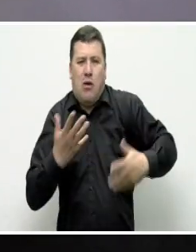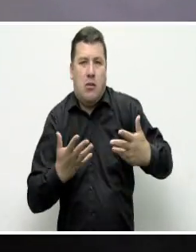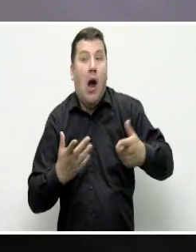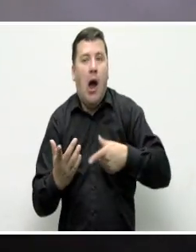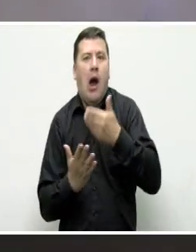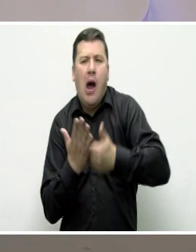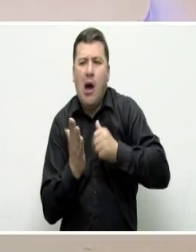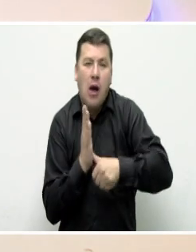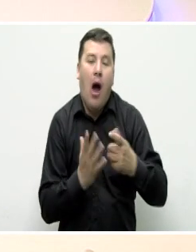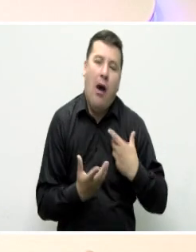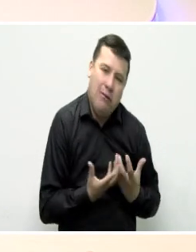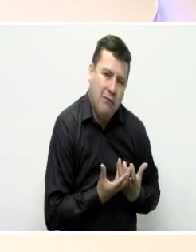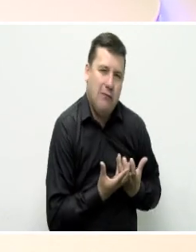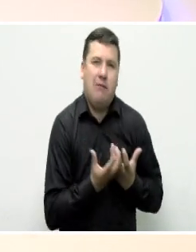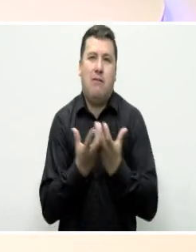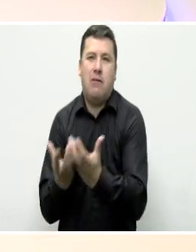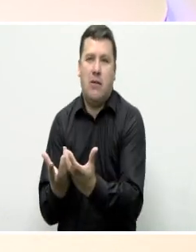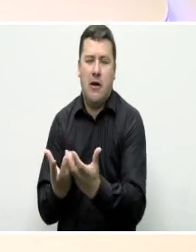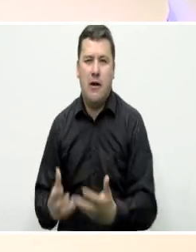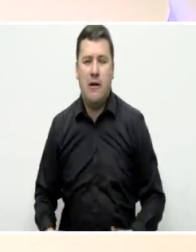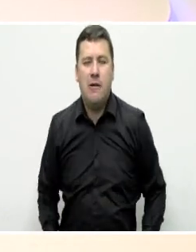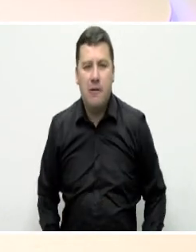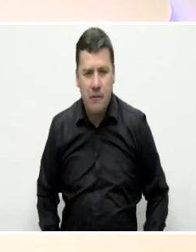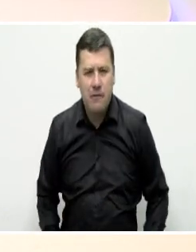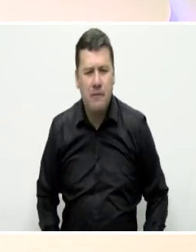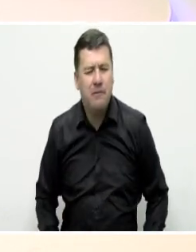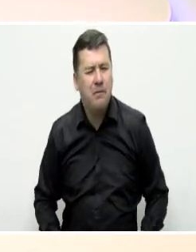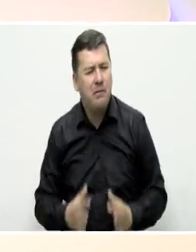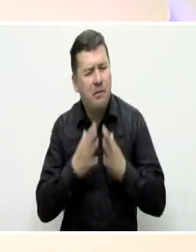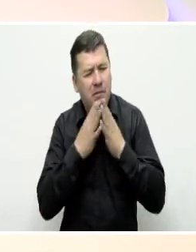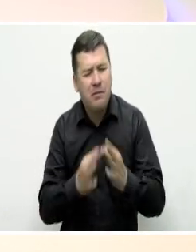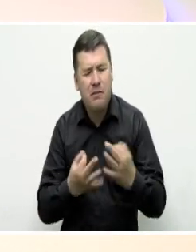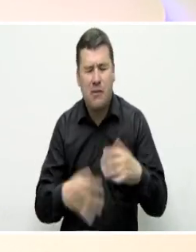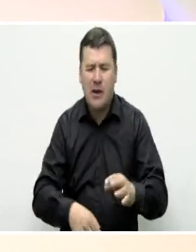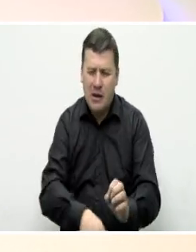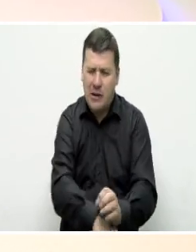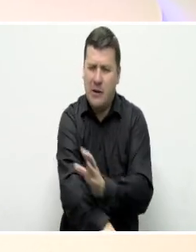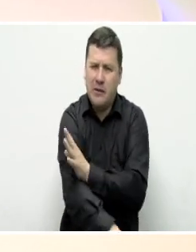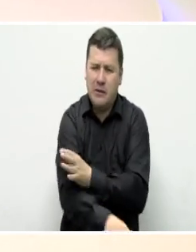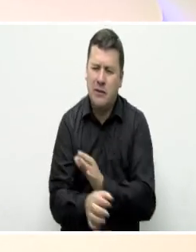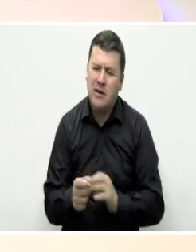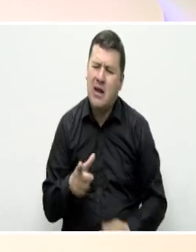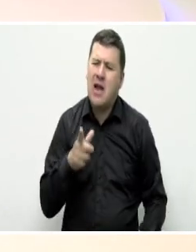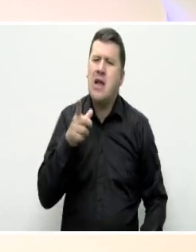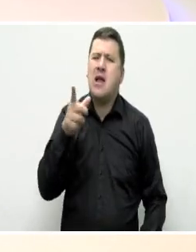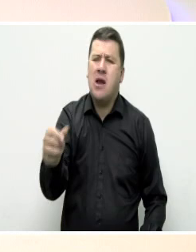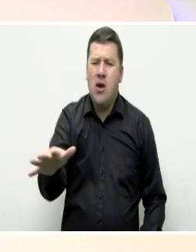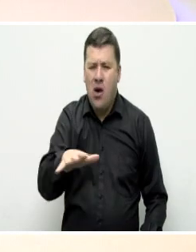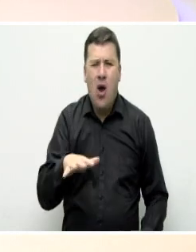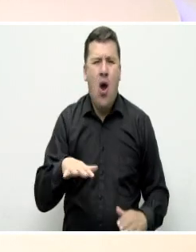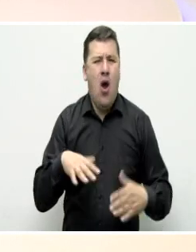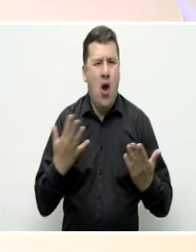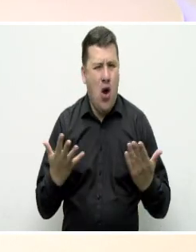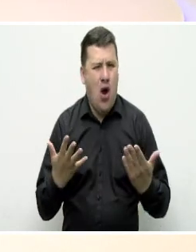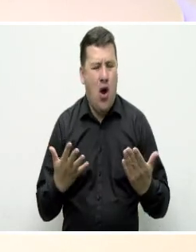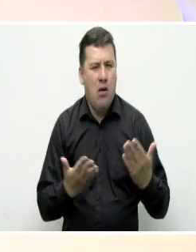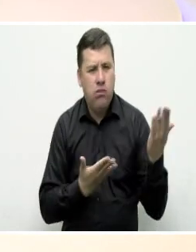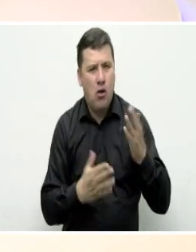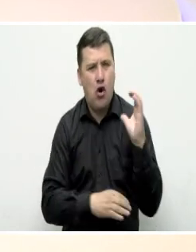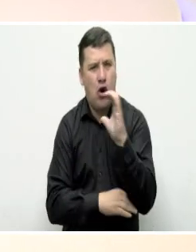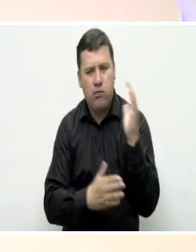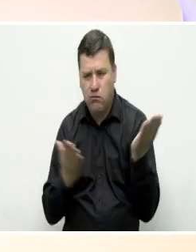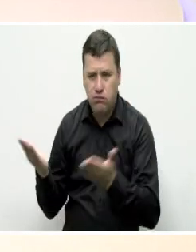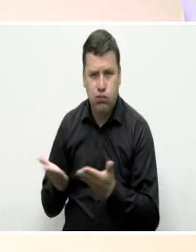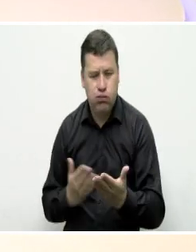tramitar sus documentos. Realmente es emocionante ir a las regiones y ver cómo nos reciben los colombianos